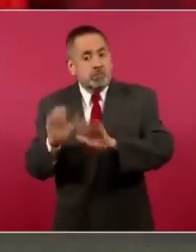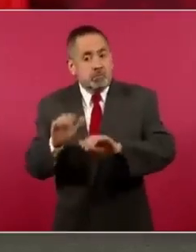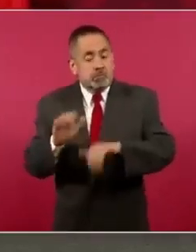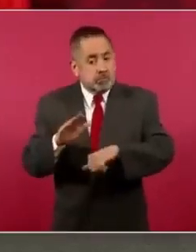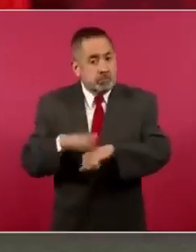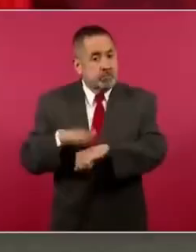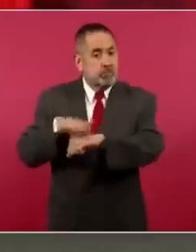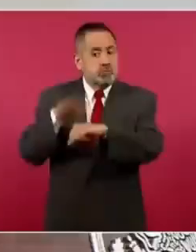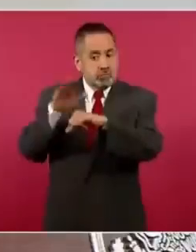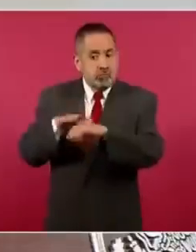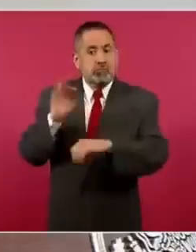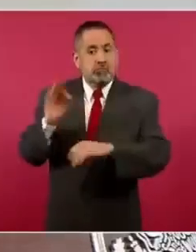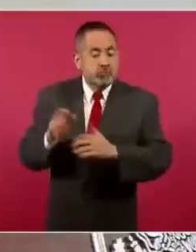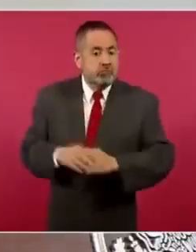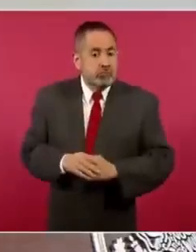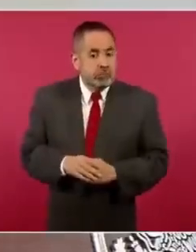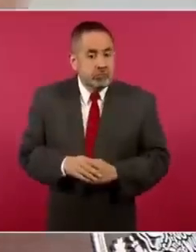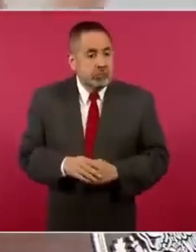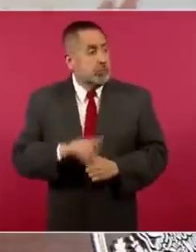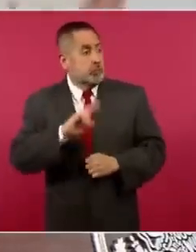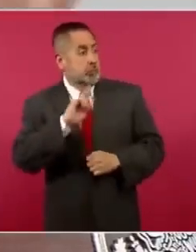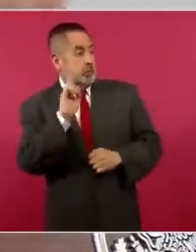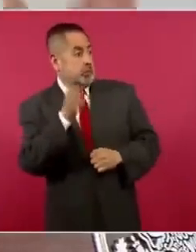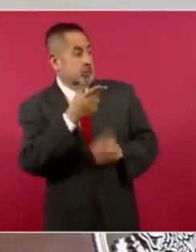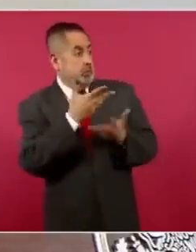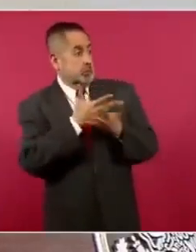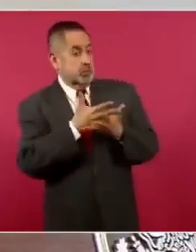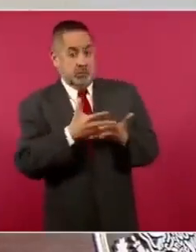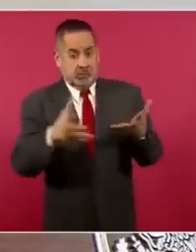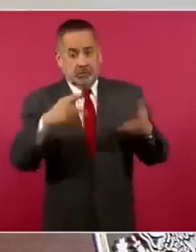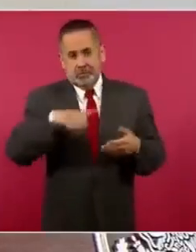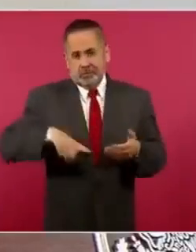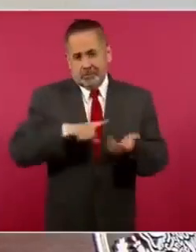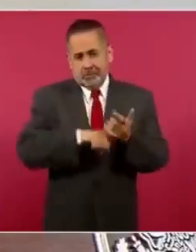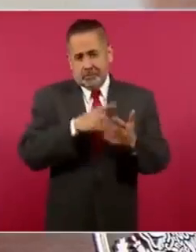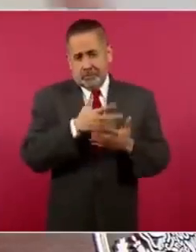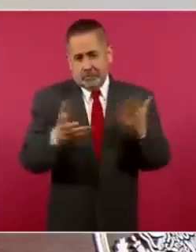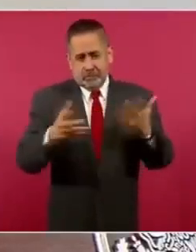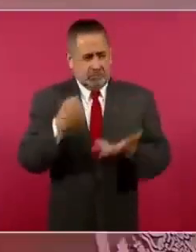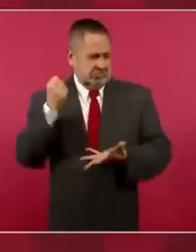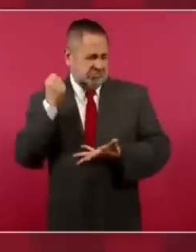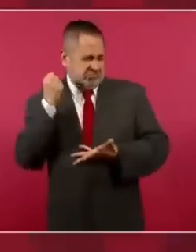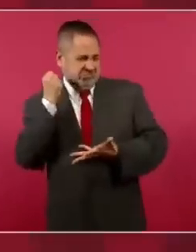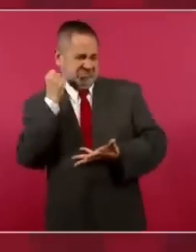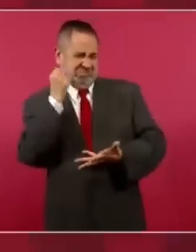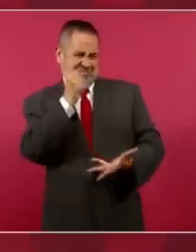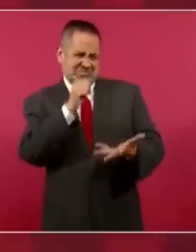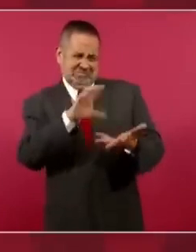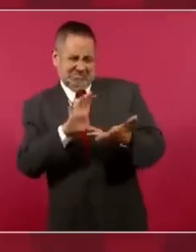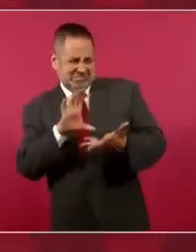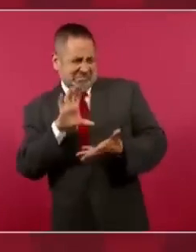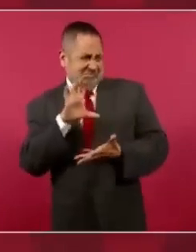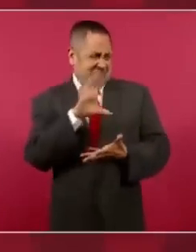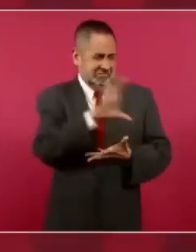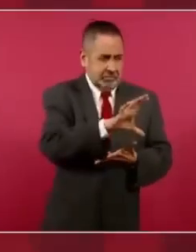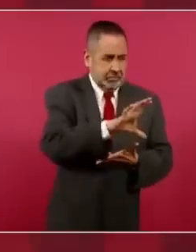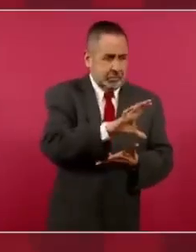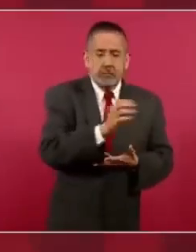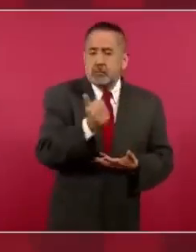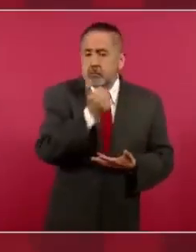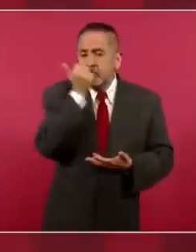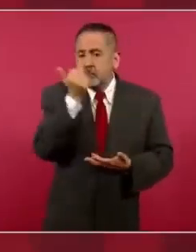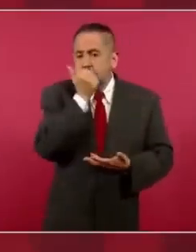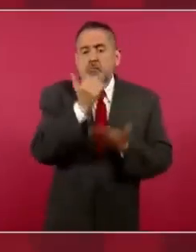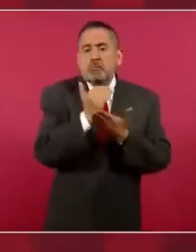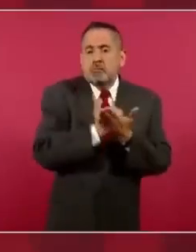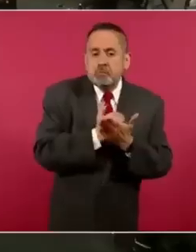que las universidades más grandes, públicas, que tienen mucho presupuesto, menos alumnos,